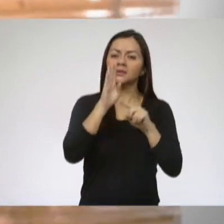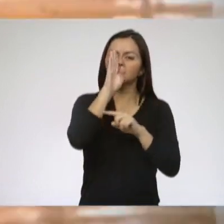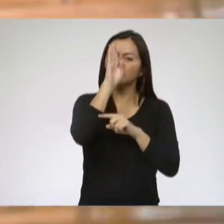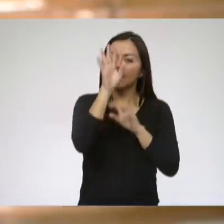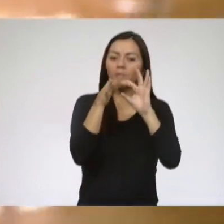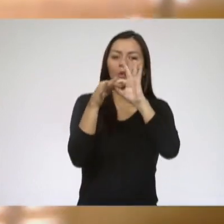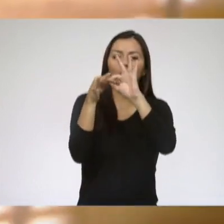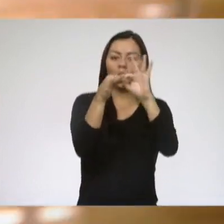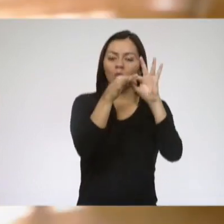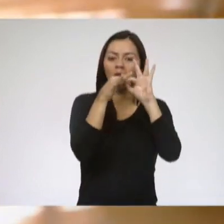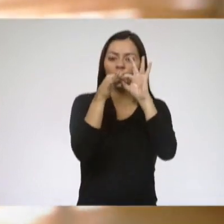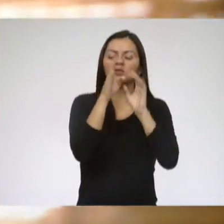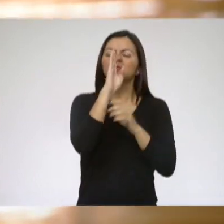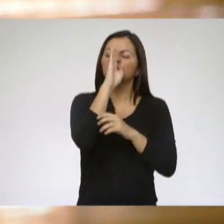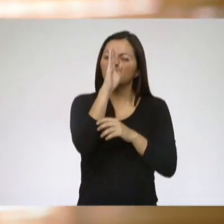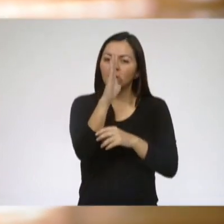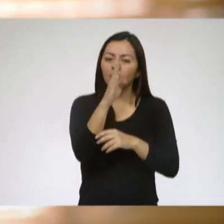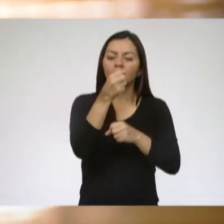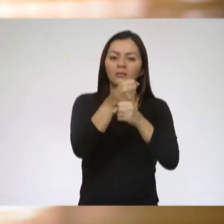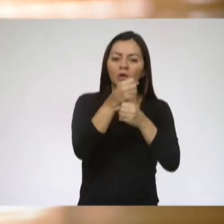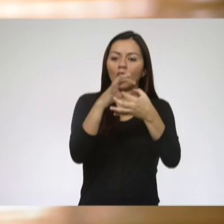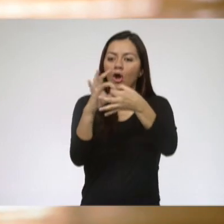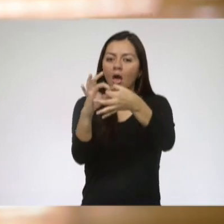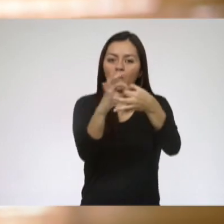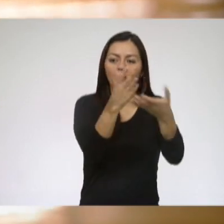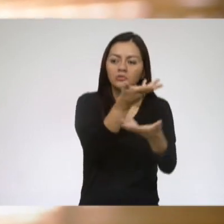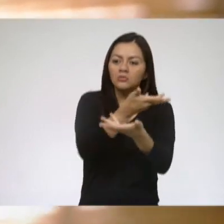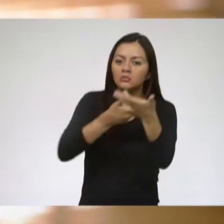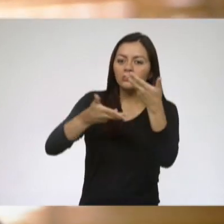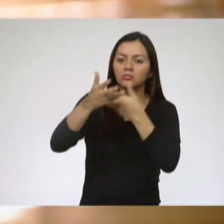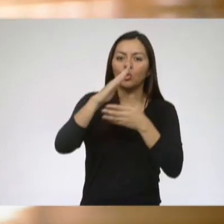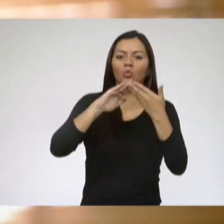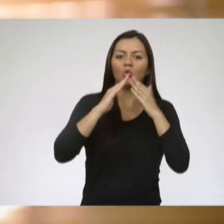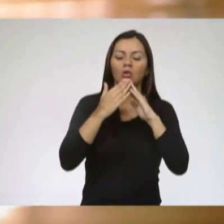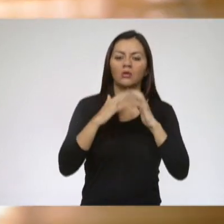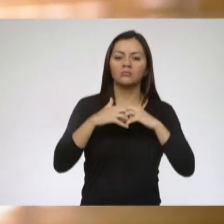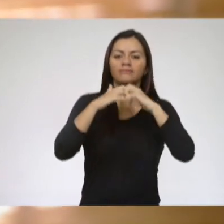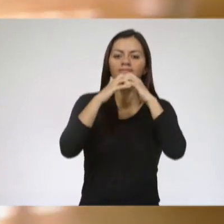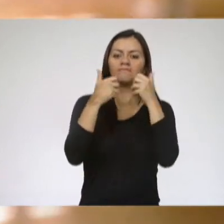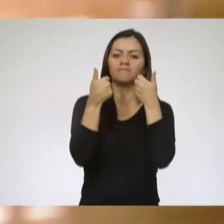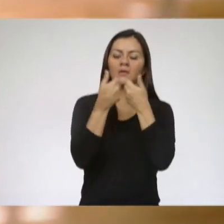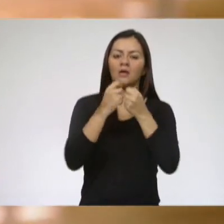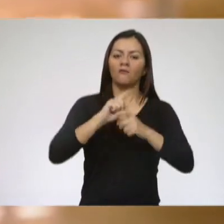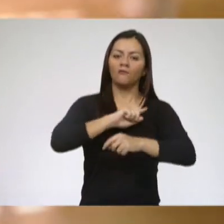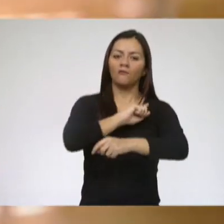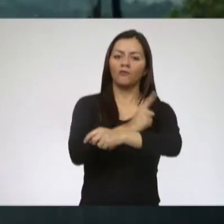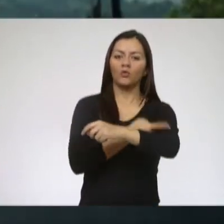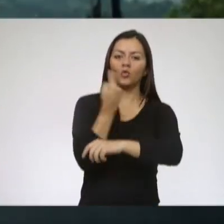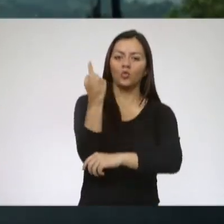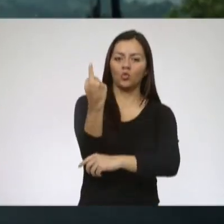unidos, siempre hay que tratar de colaborar entre todos y hacer solo una fuerza.